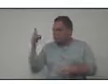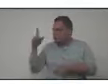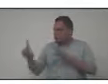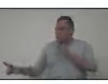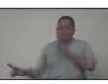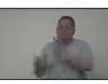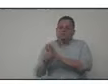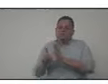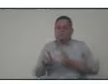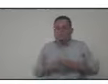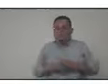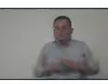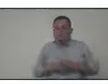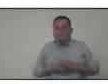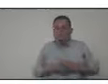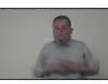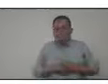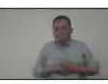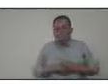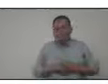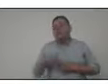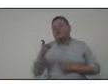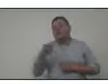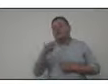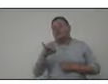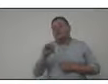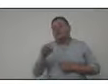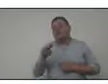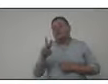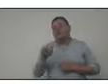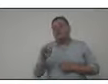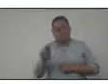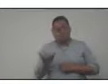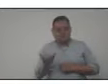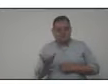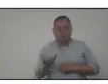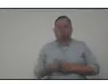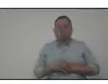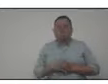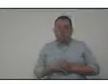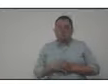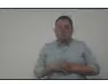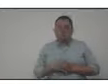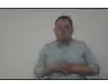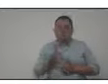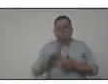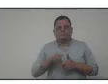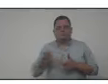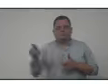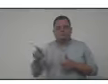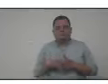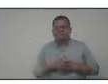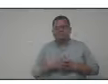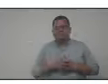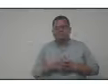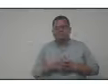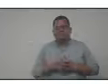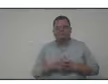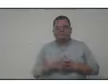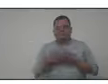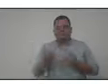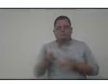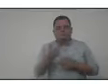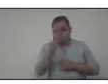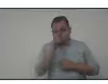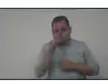ley. Giovanni, sí, mira, en este momento, ¿por qué hemos tenido este índice? Porque la